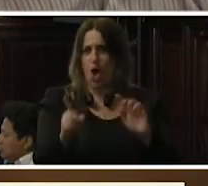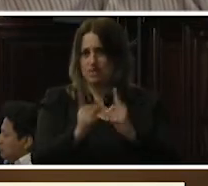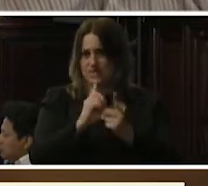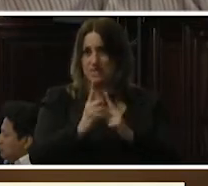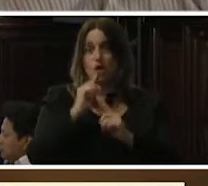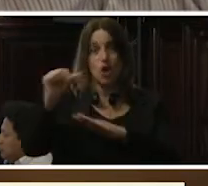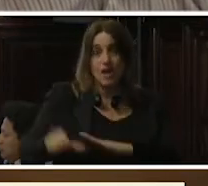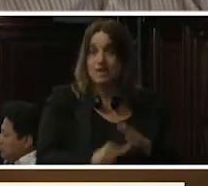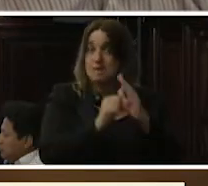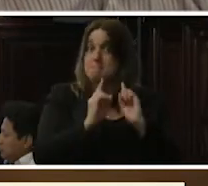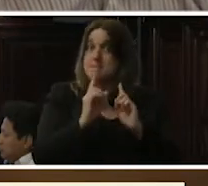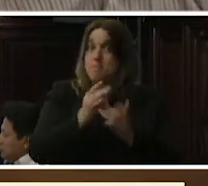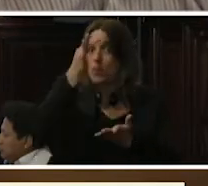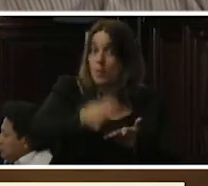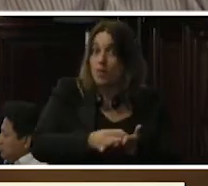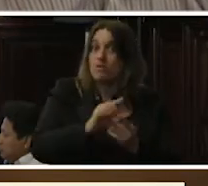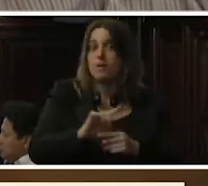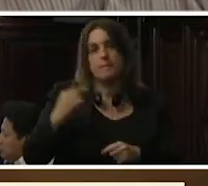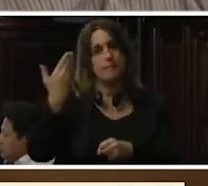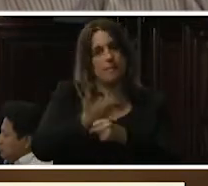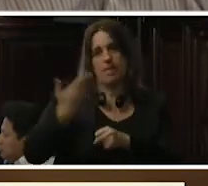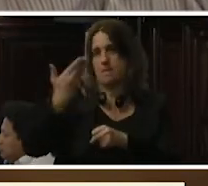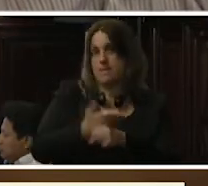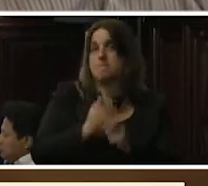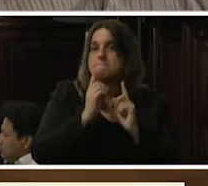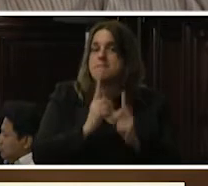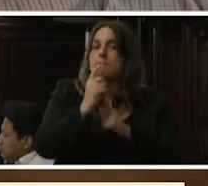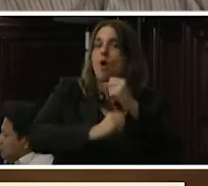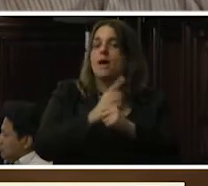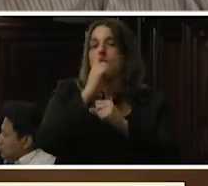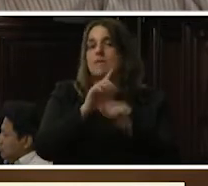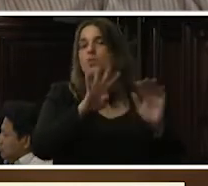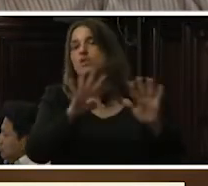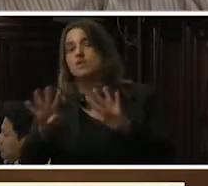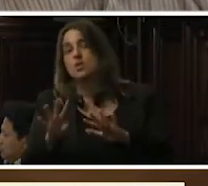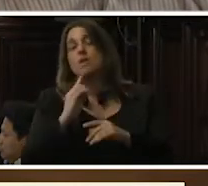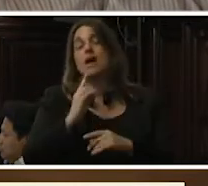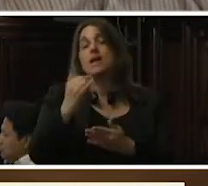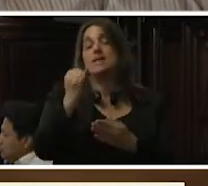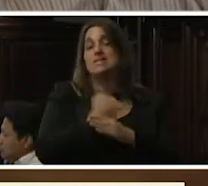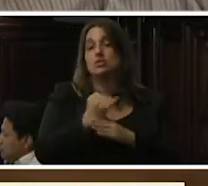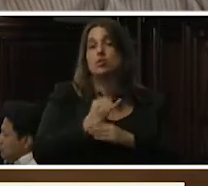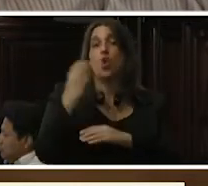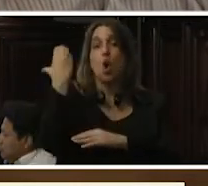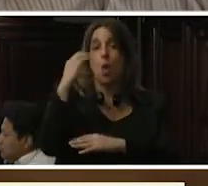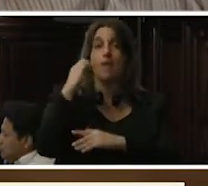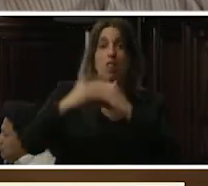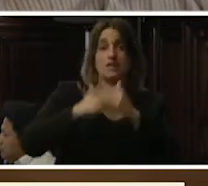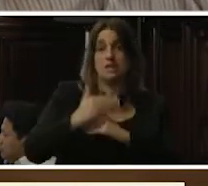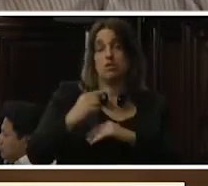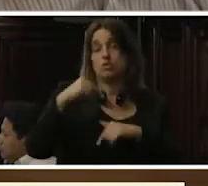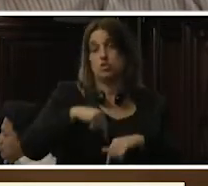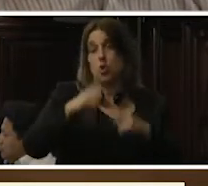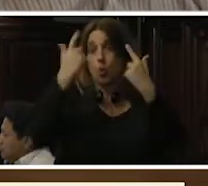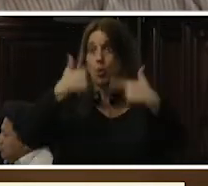Mapayerri reiteran la solicitud presentada en 1999 al Instituto Colombiano de Desarrollo Rural, hoy Agencia Nacional